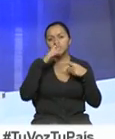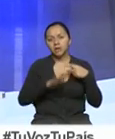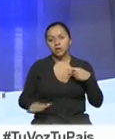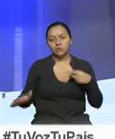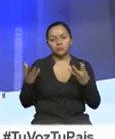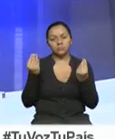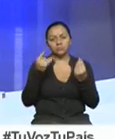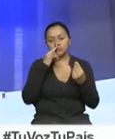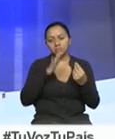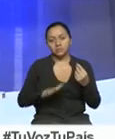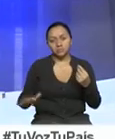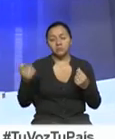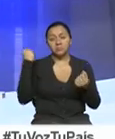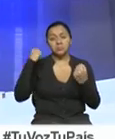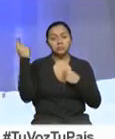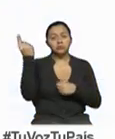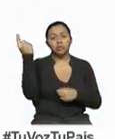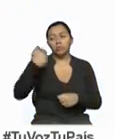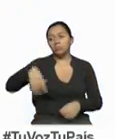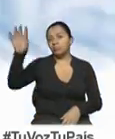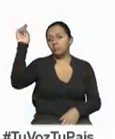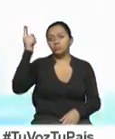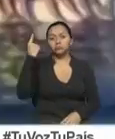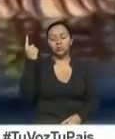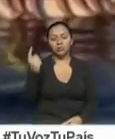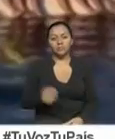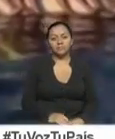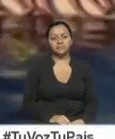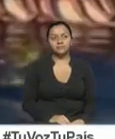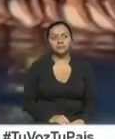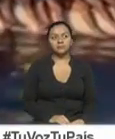Gran parte de ellos viajan solos.